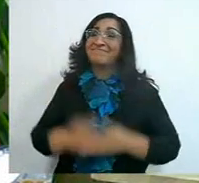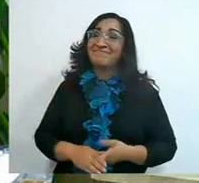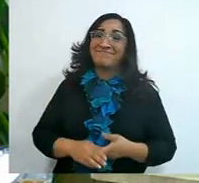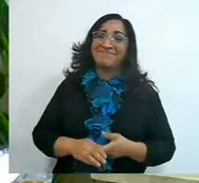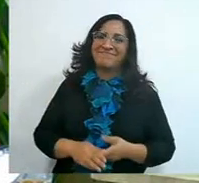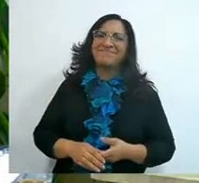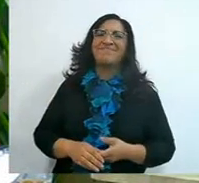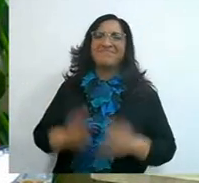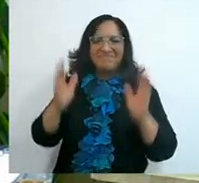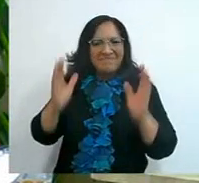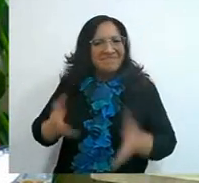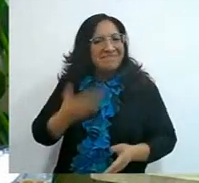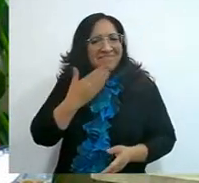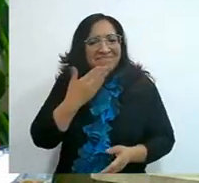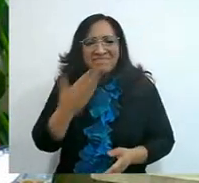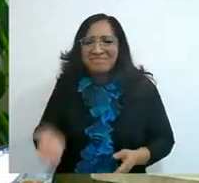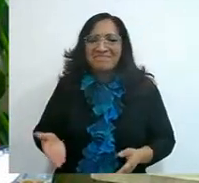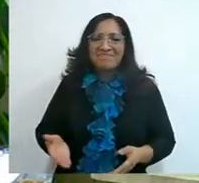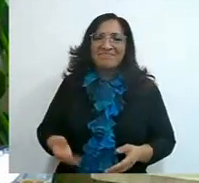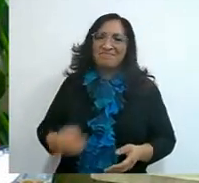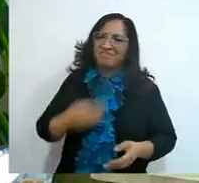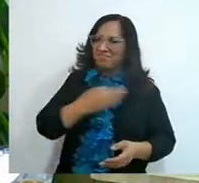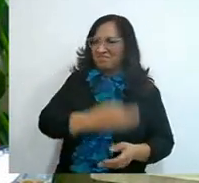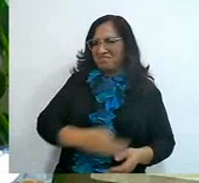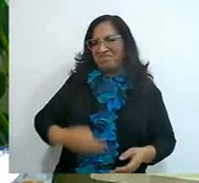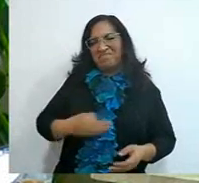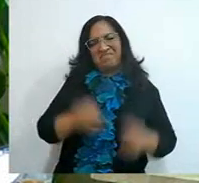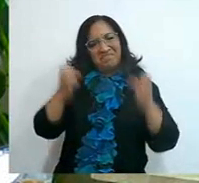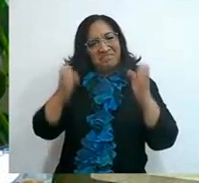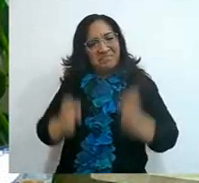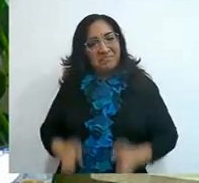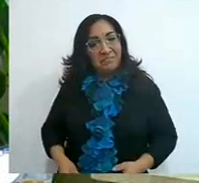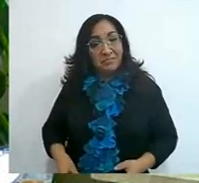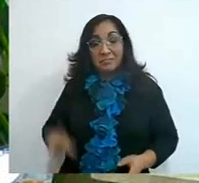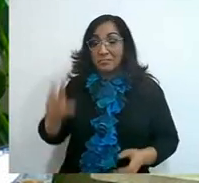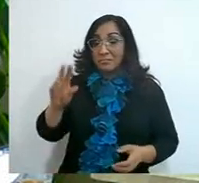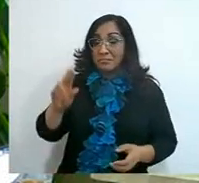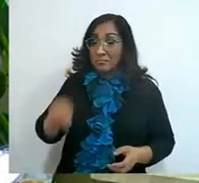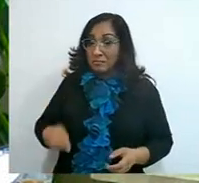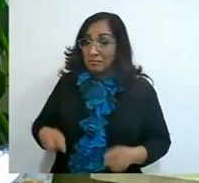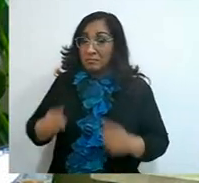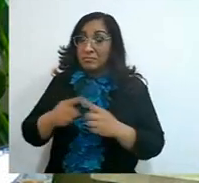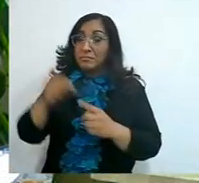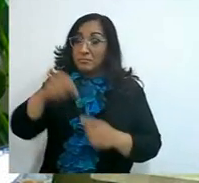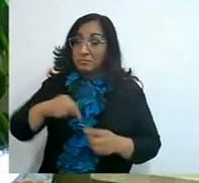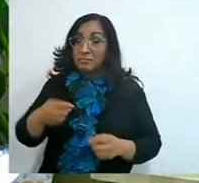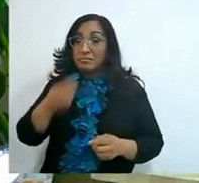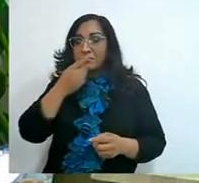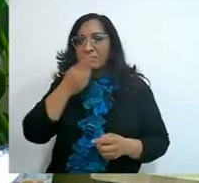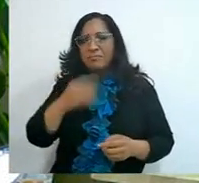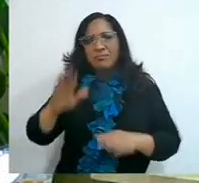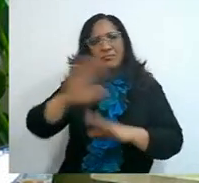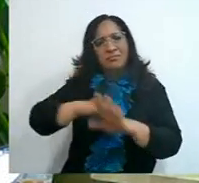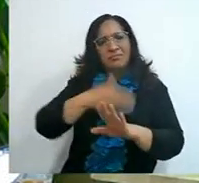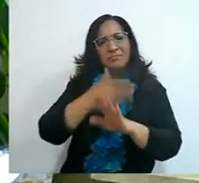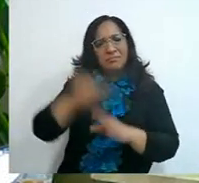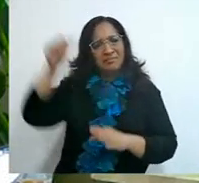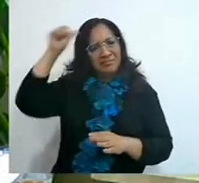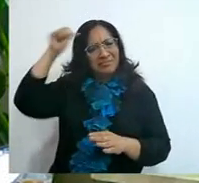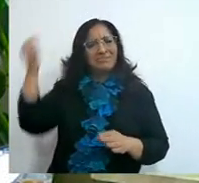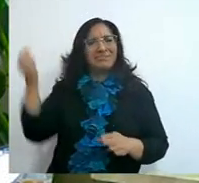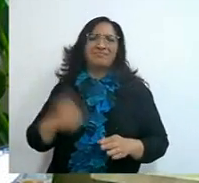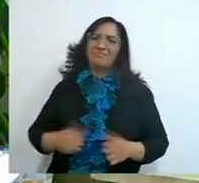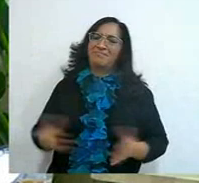onda. Estamos felices. No, es que en mi iglesia siempre me hablan contra el pecado. Ah, no, ahí siempre te